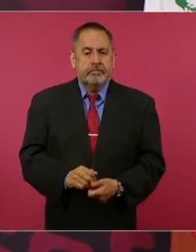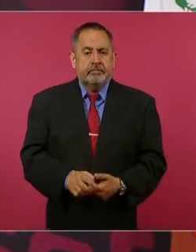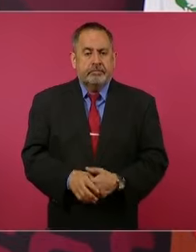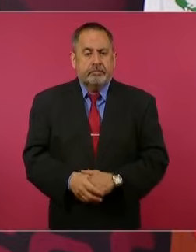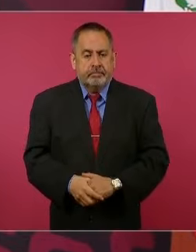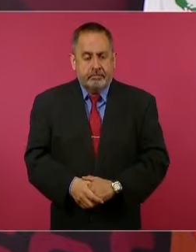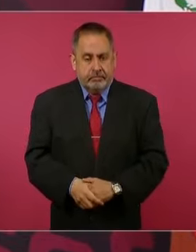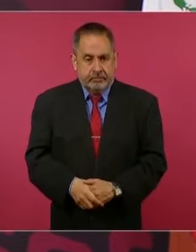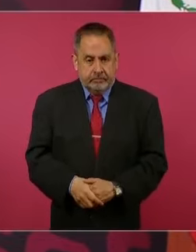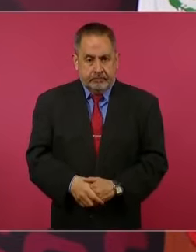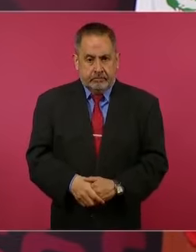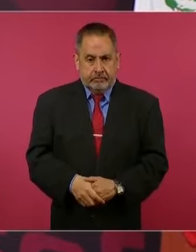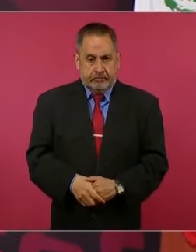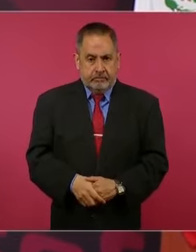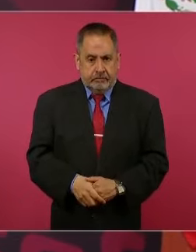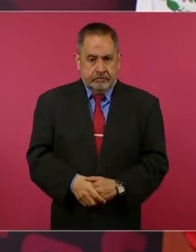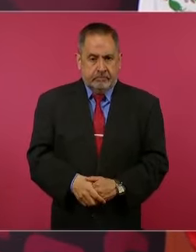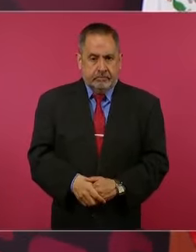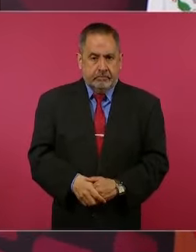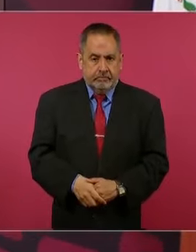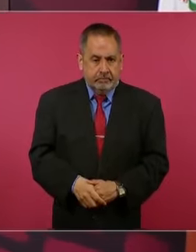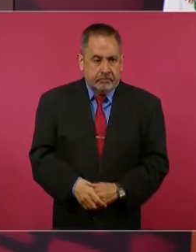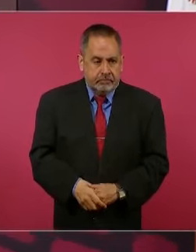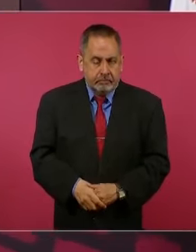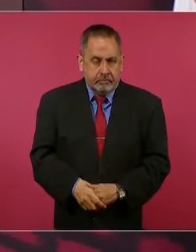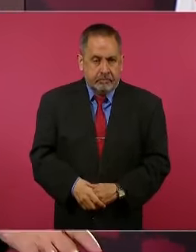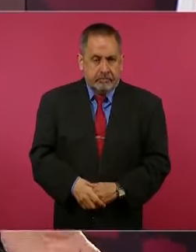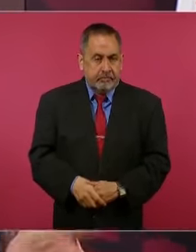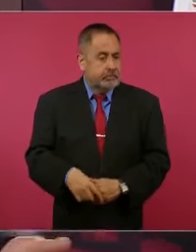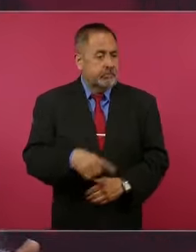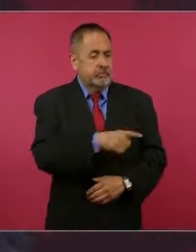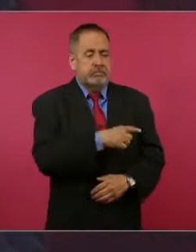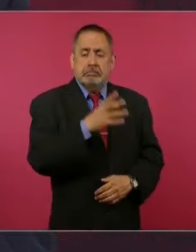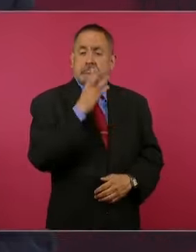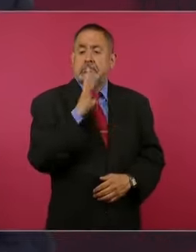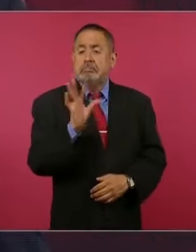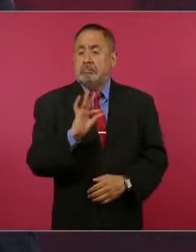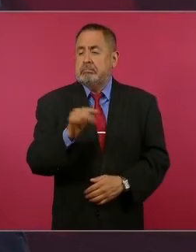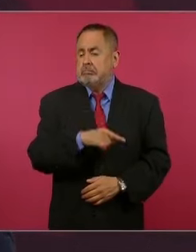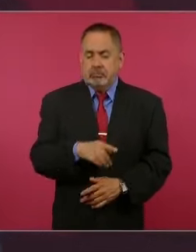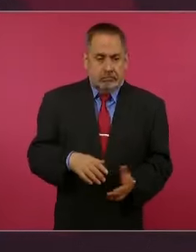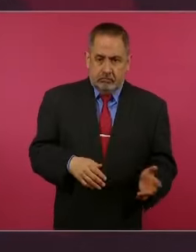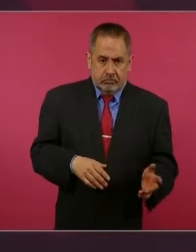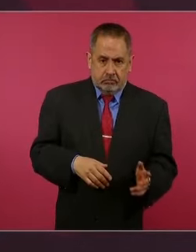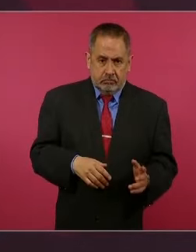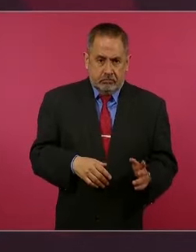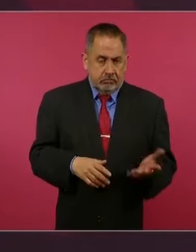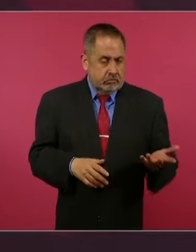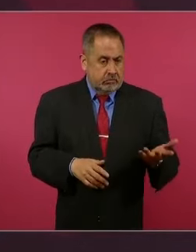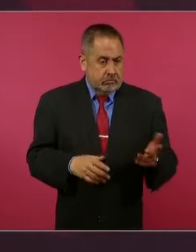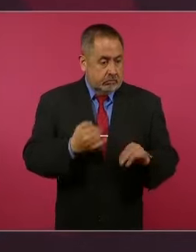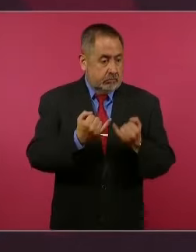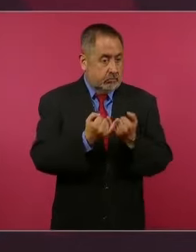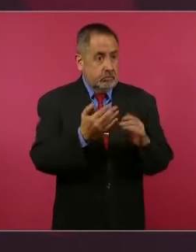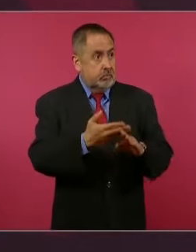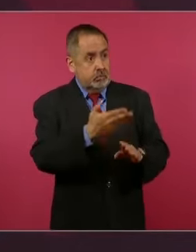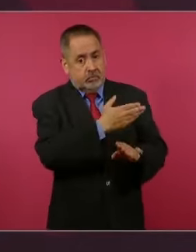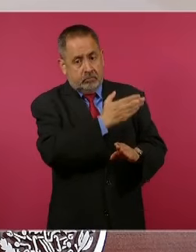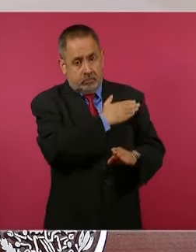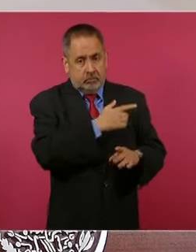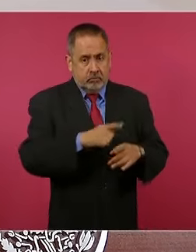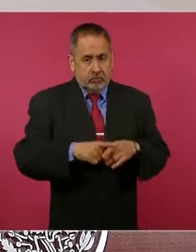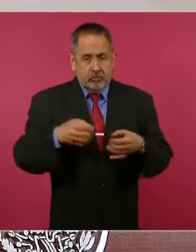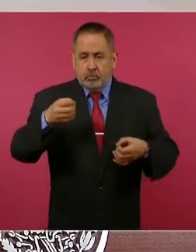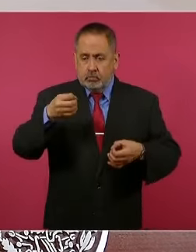ti no es cualquier juez de los ciantes de los